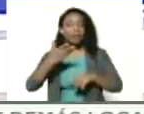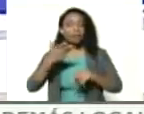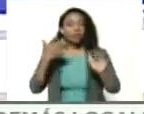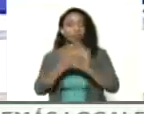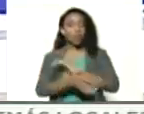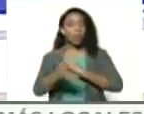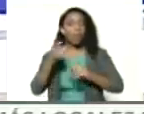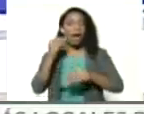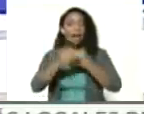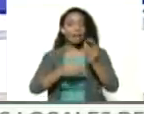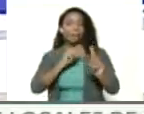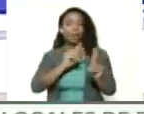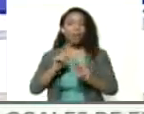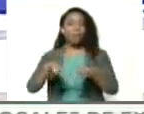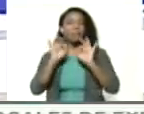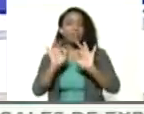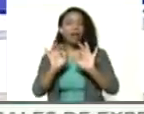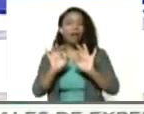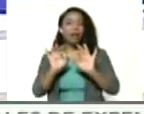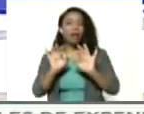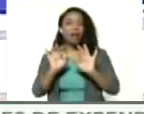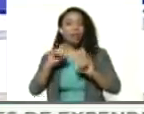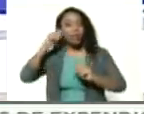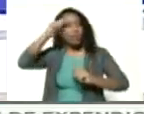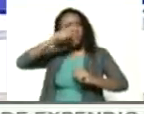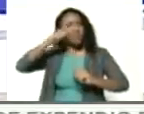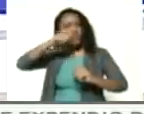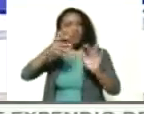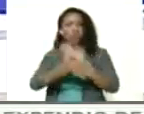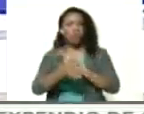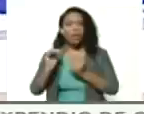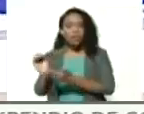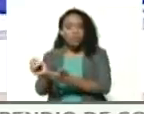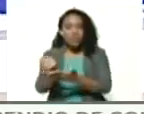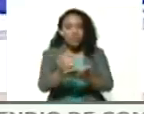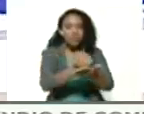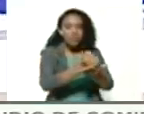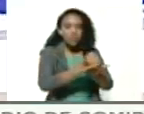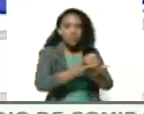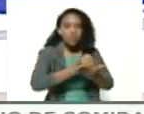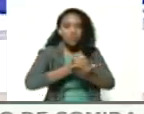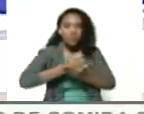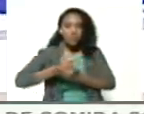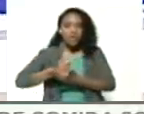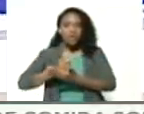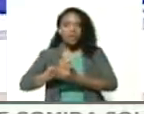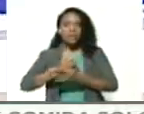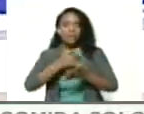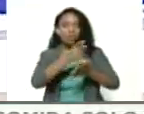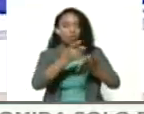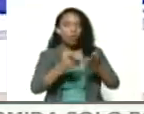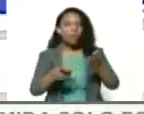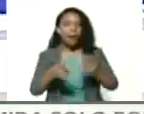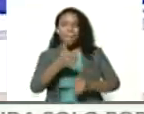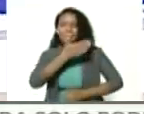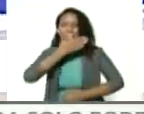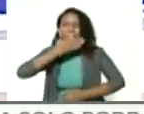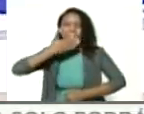Van a hacer un programa especial con uno de los cineastas que creo recogió a nivel documental lo